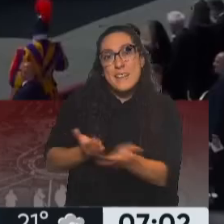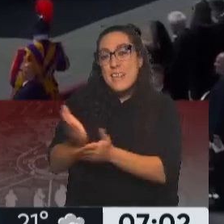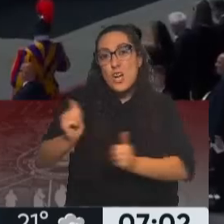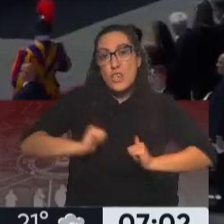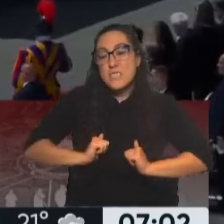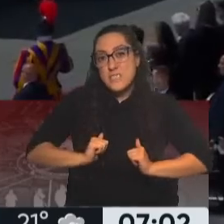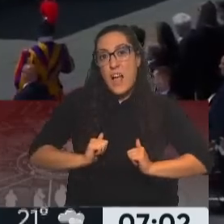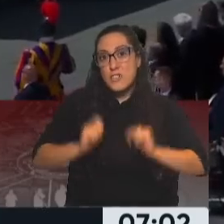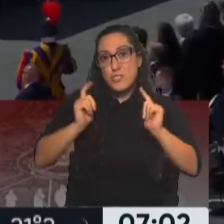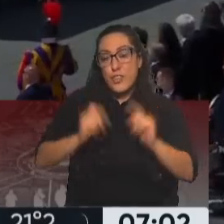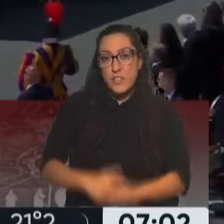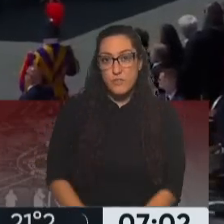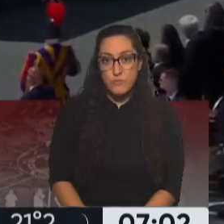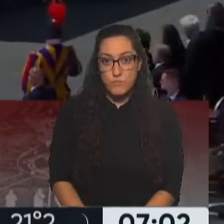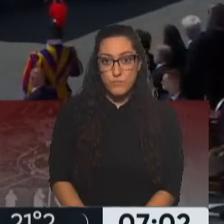eterno.